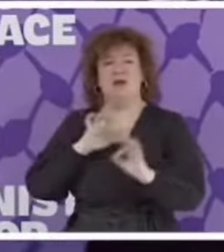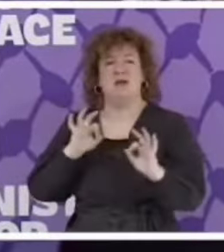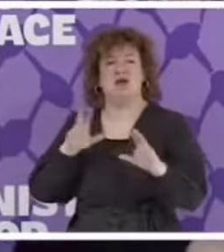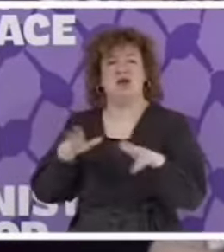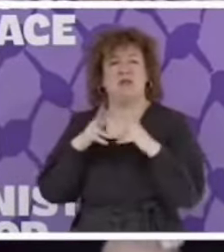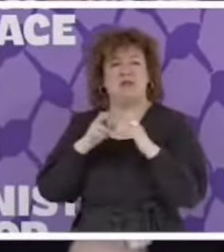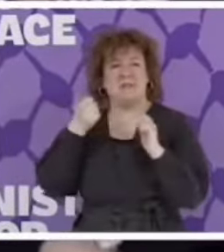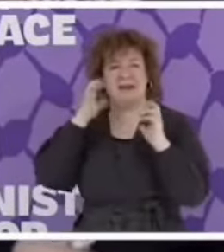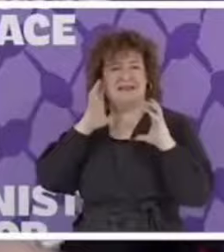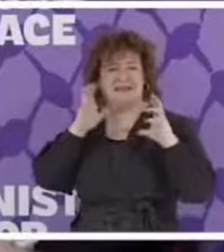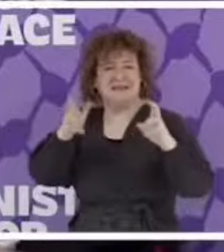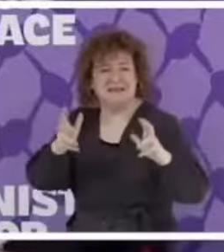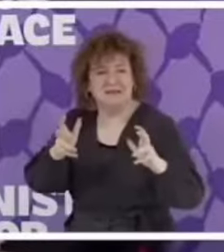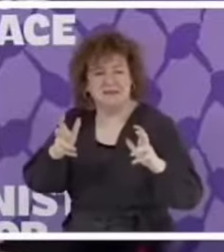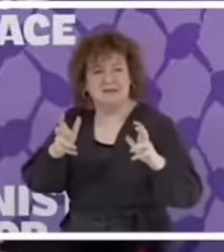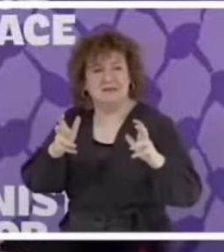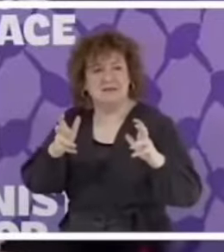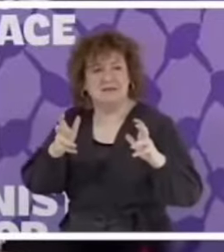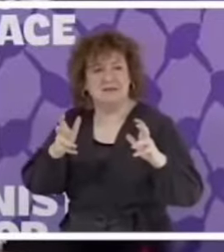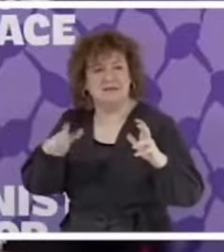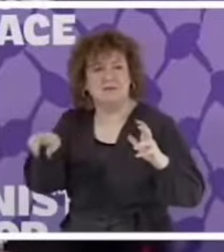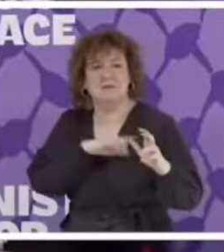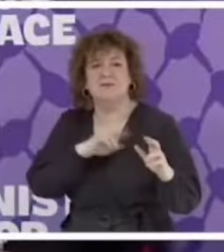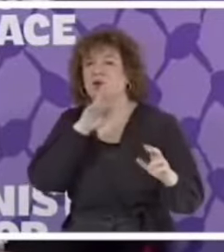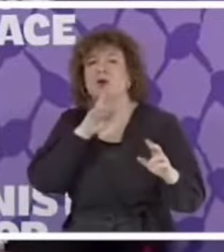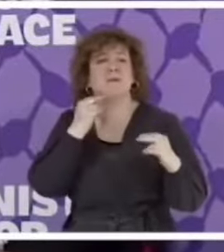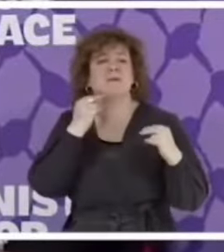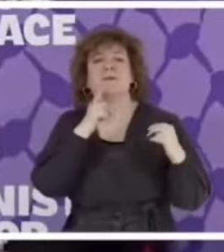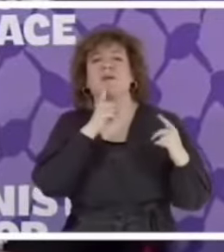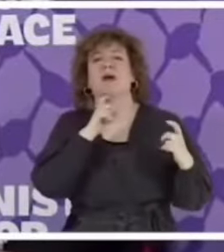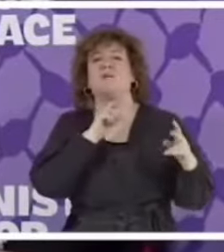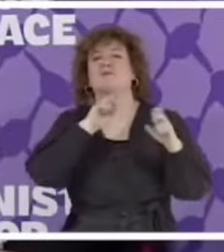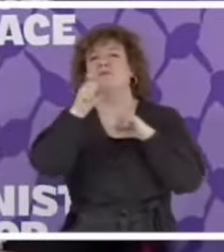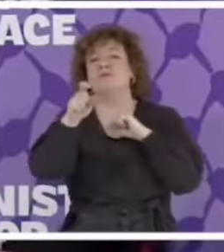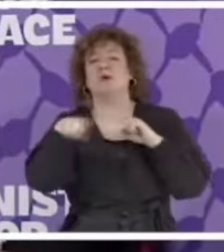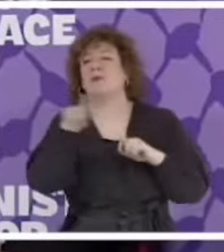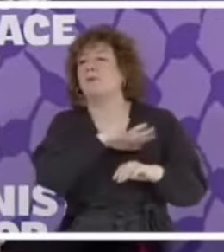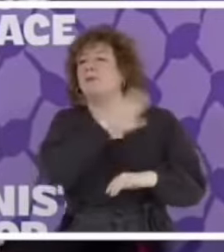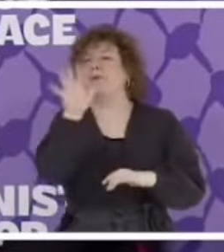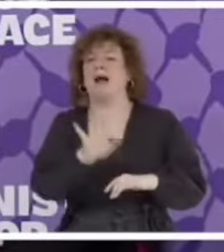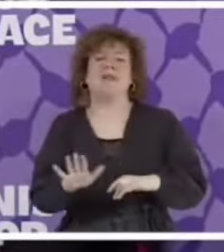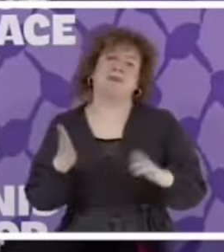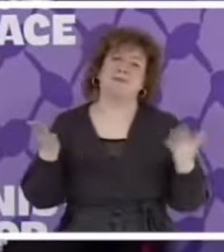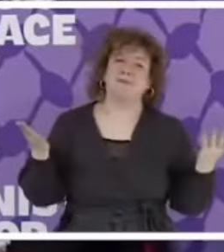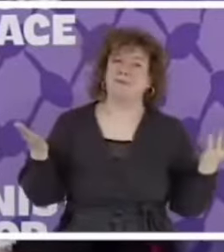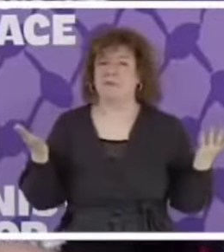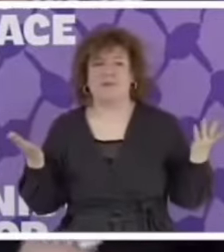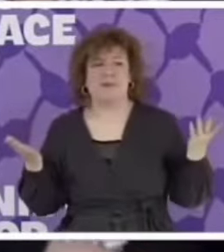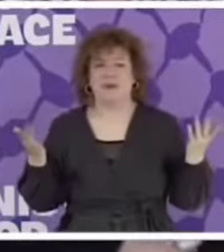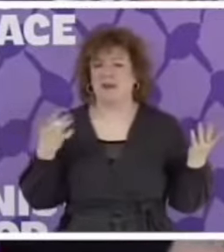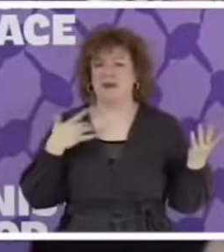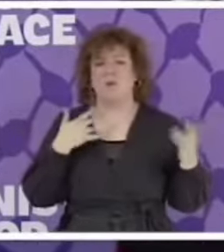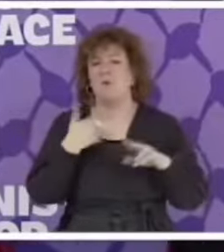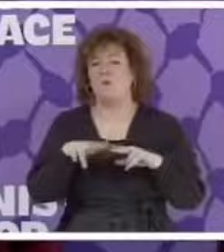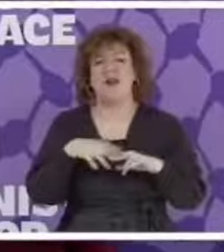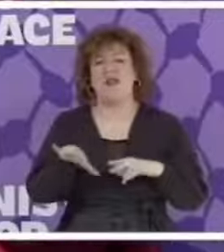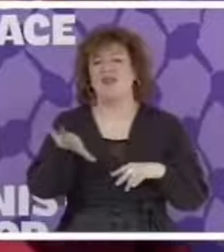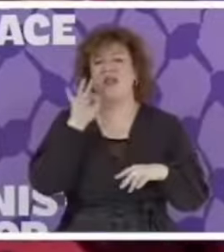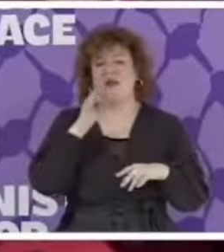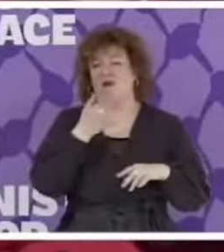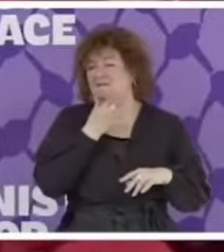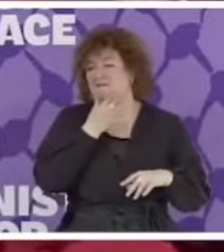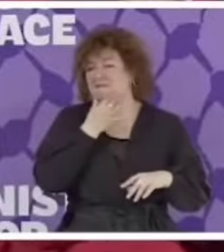de la sociedad, es que nadie alzara la voz, que pareciese que eso no era una decisión política